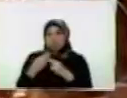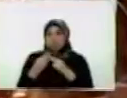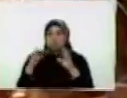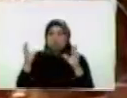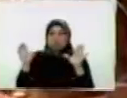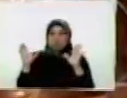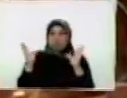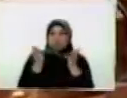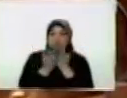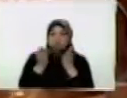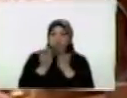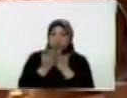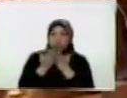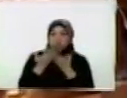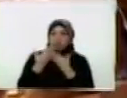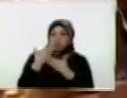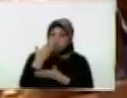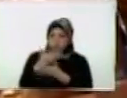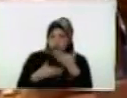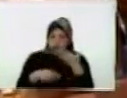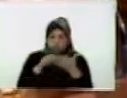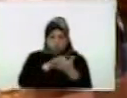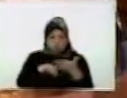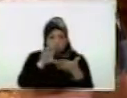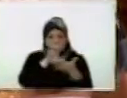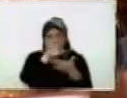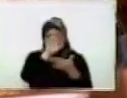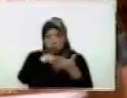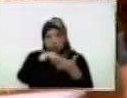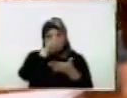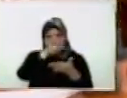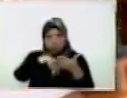superior reciben sus tabletas